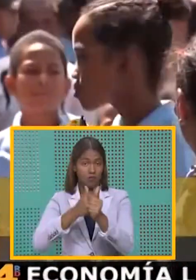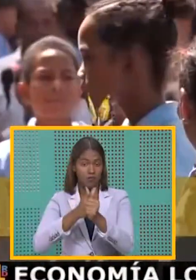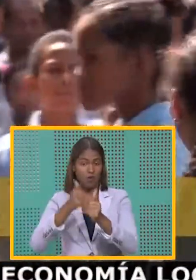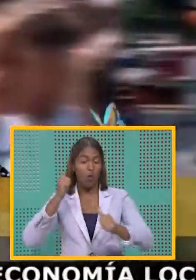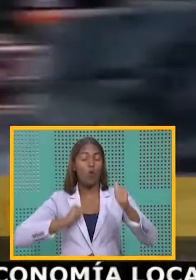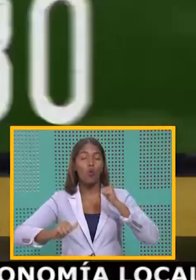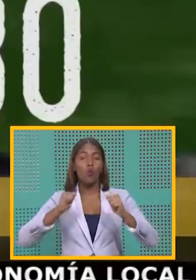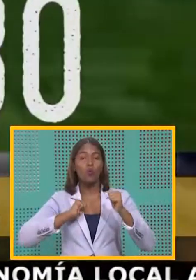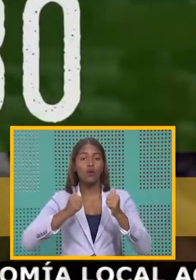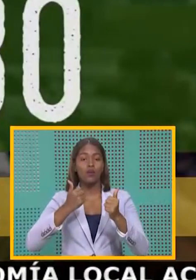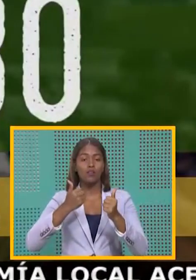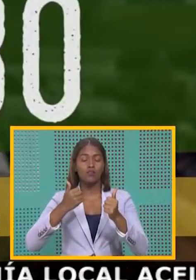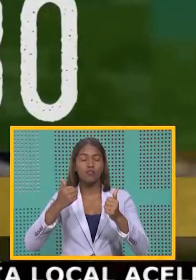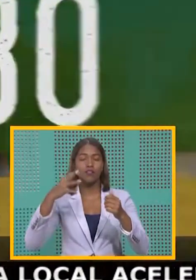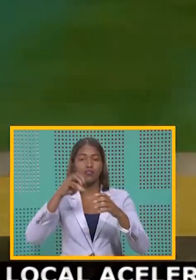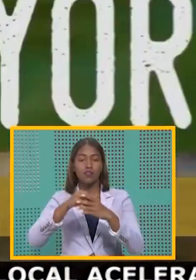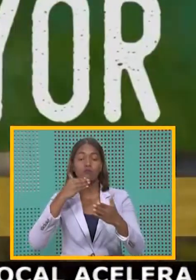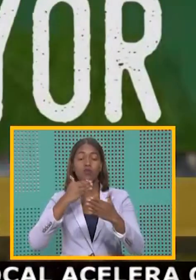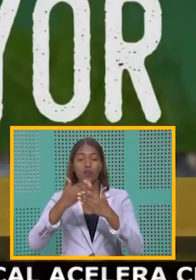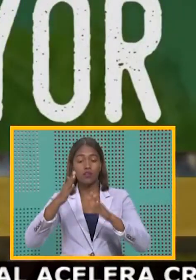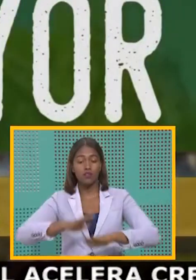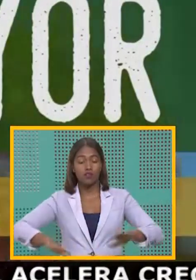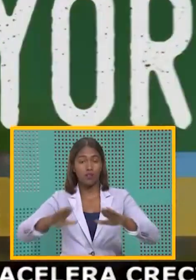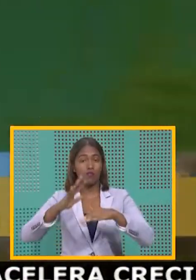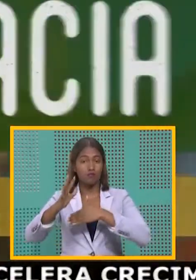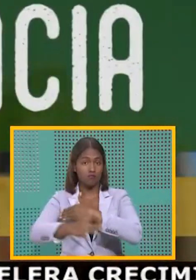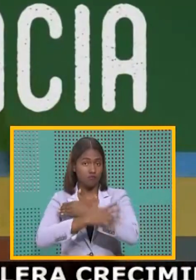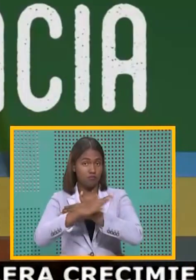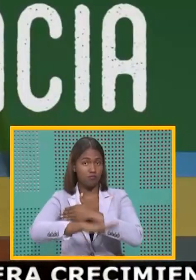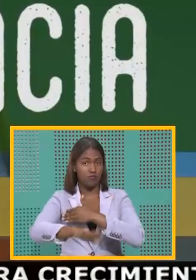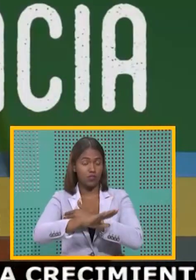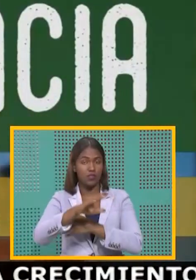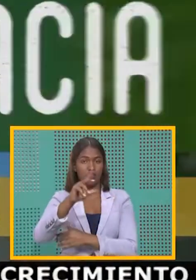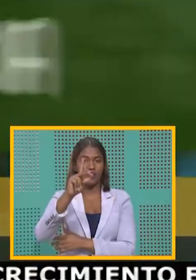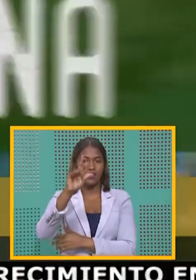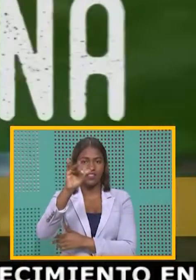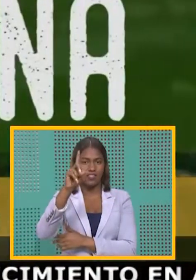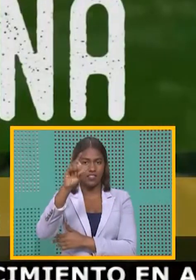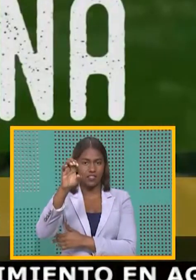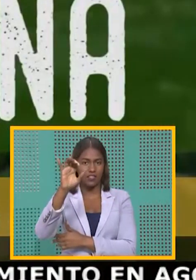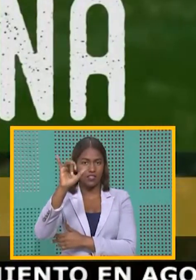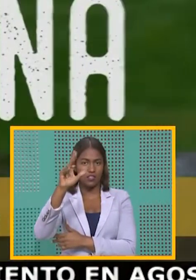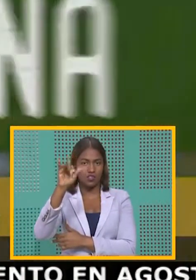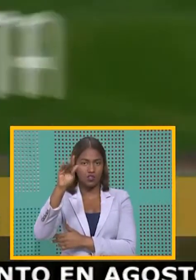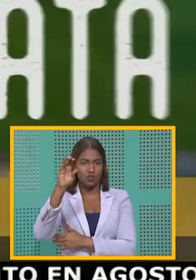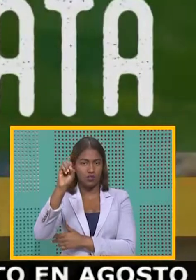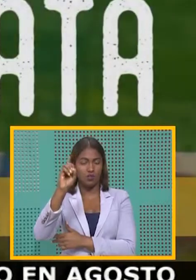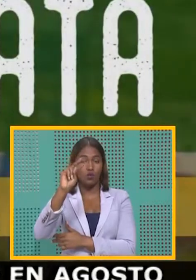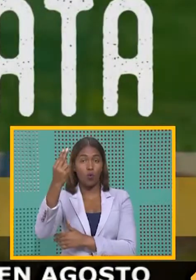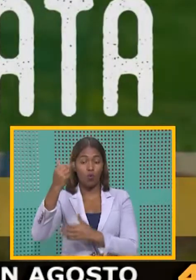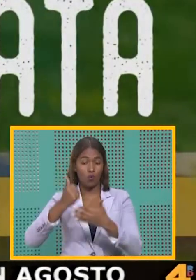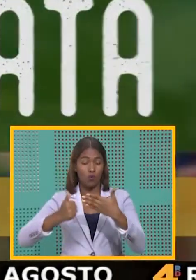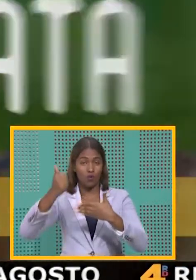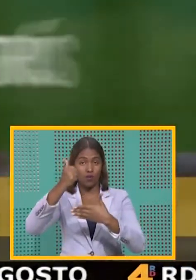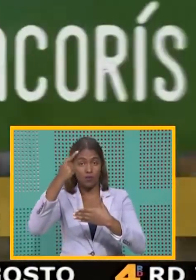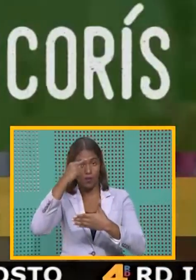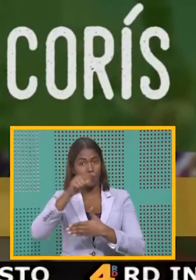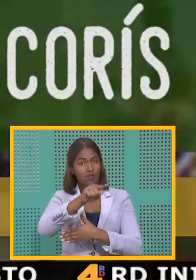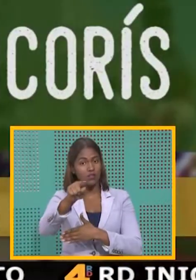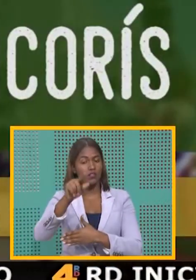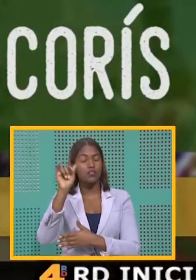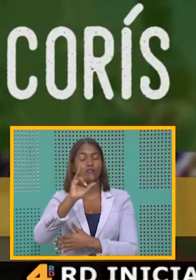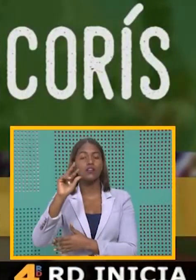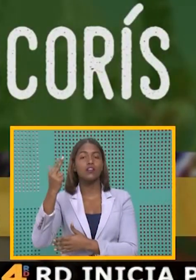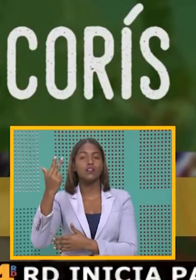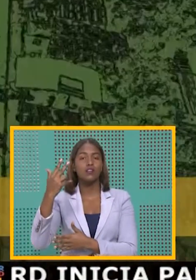obra Intangibilidad de la Ciudad Costera, Lady Reynoso Caraballo, segundo lugar, Por a Ustedes, y el tercer